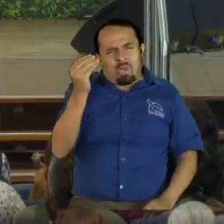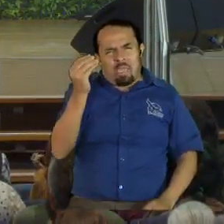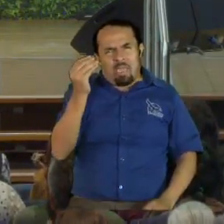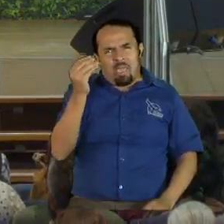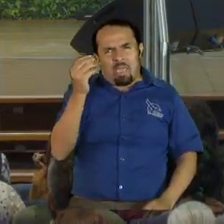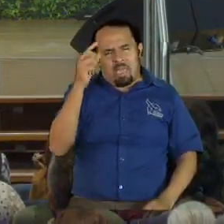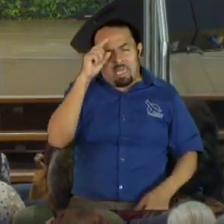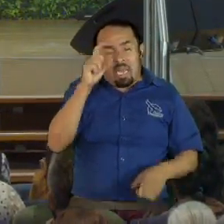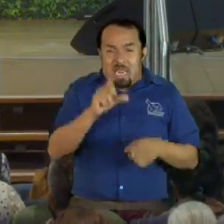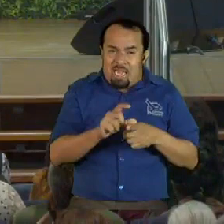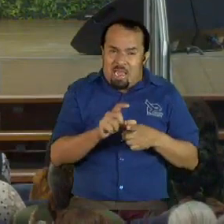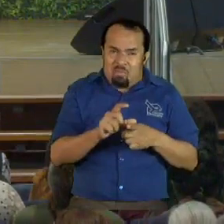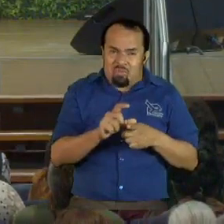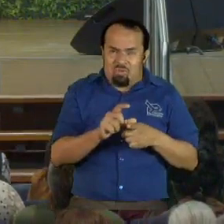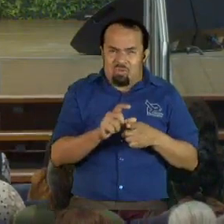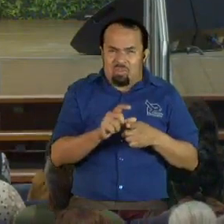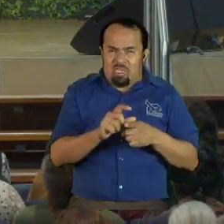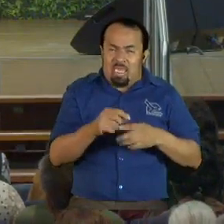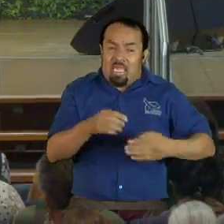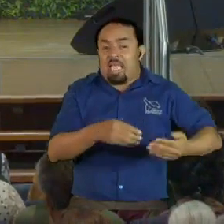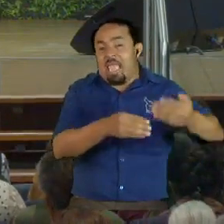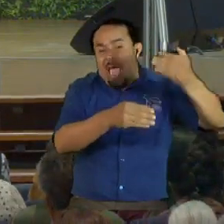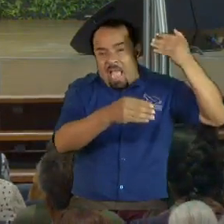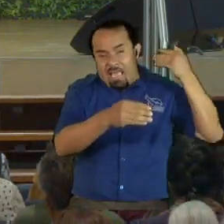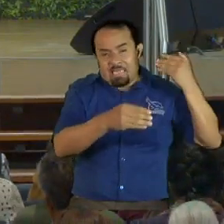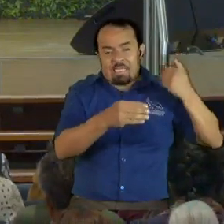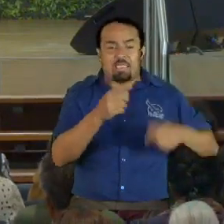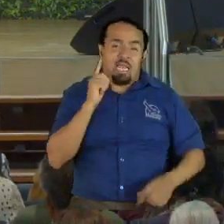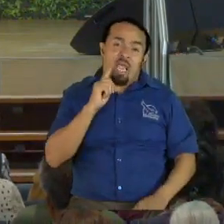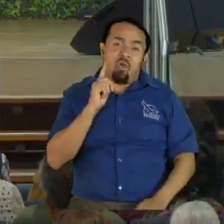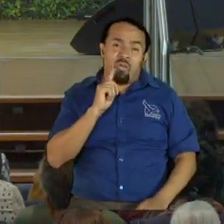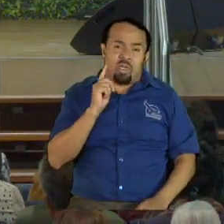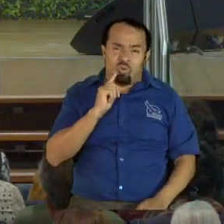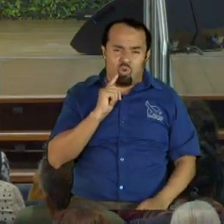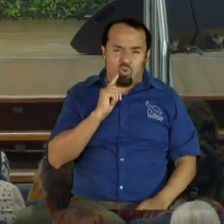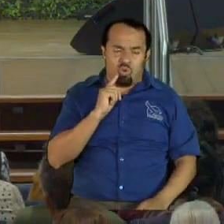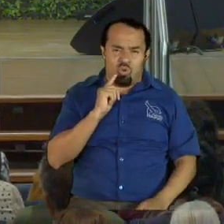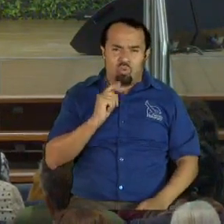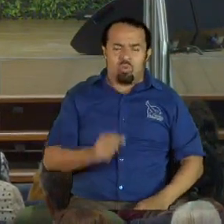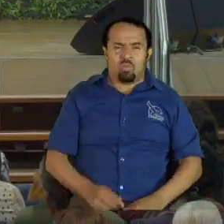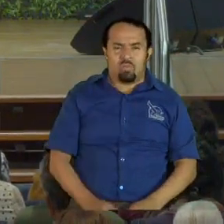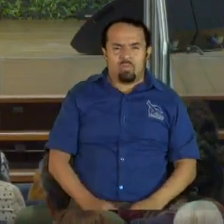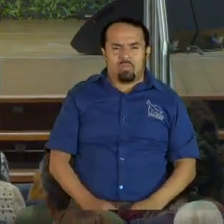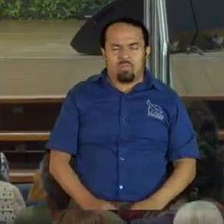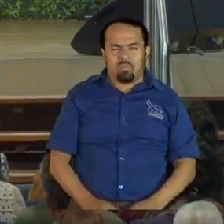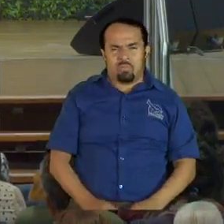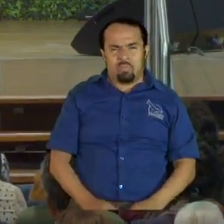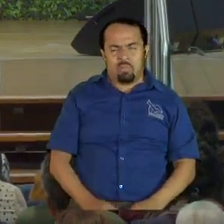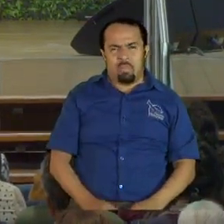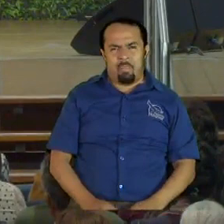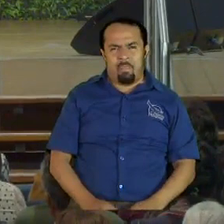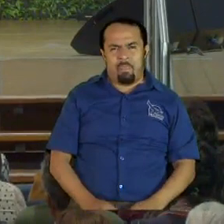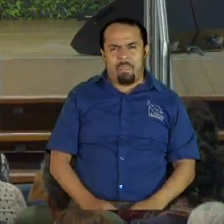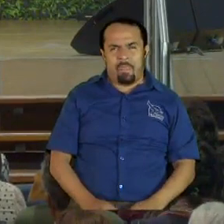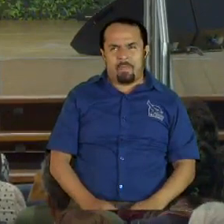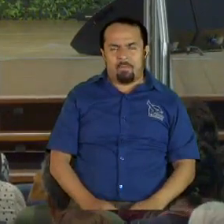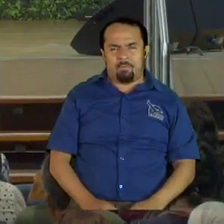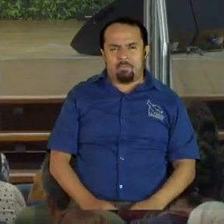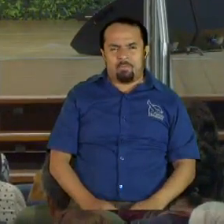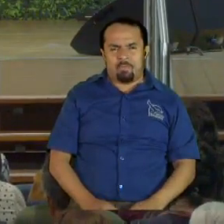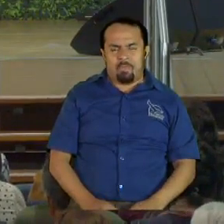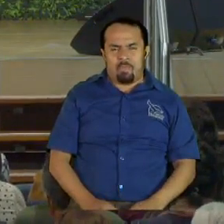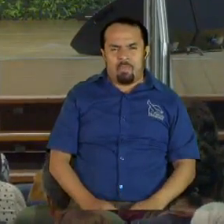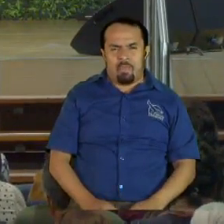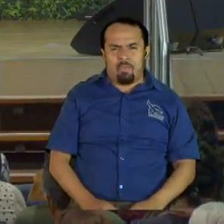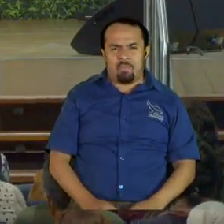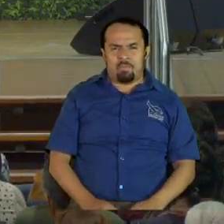ser que antes de la juventud, del najar, diríamos que es donde empieza